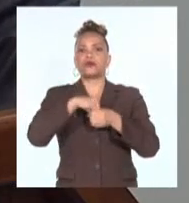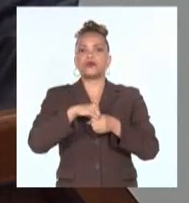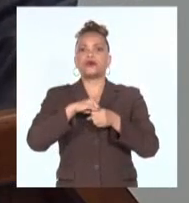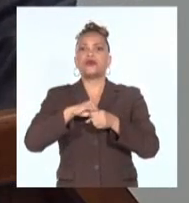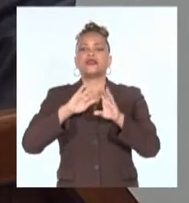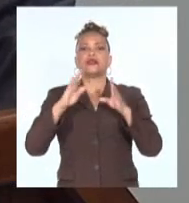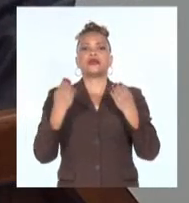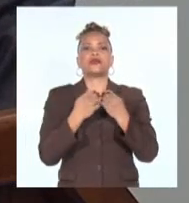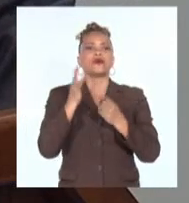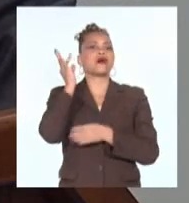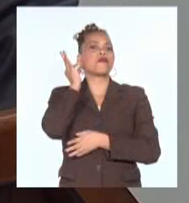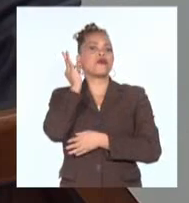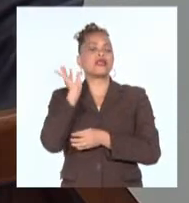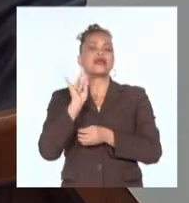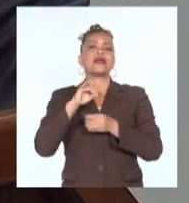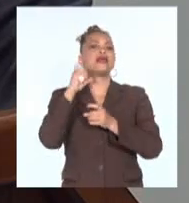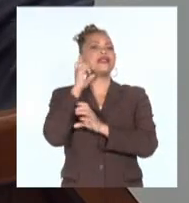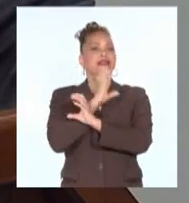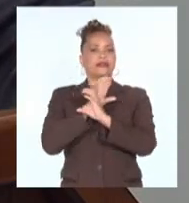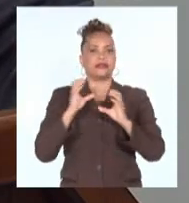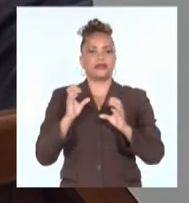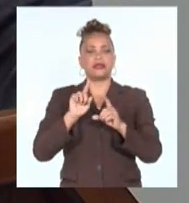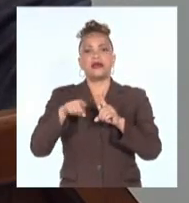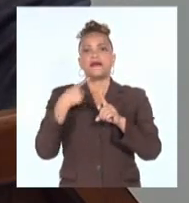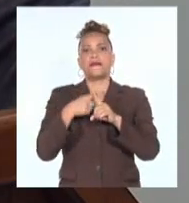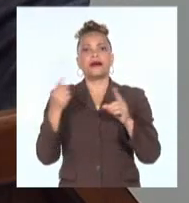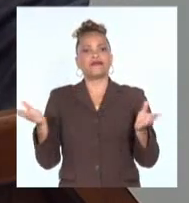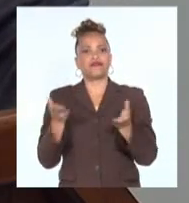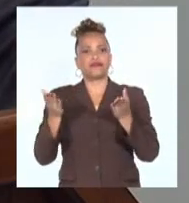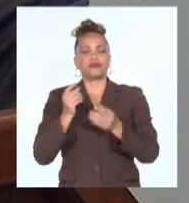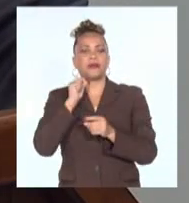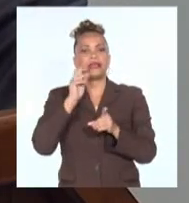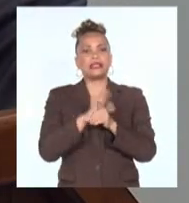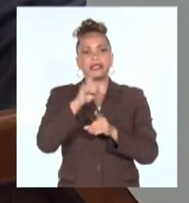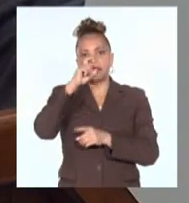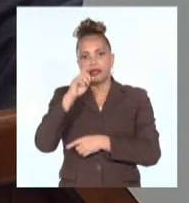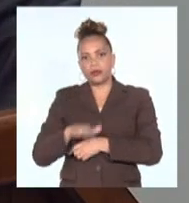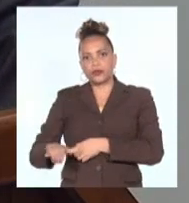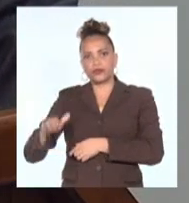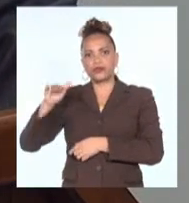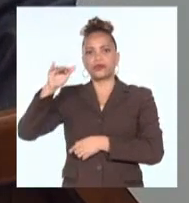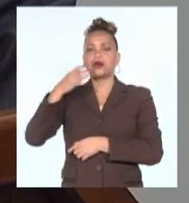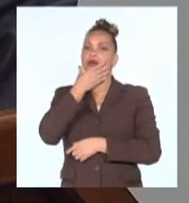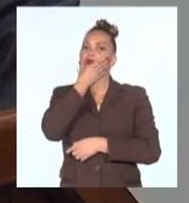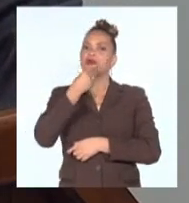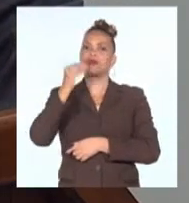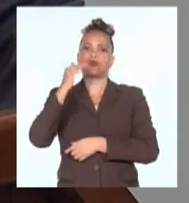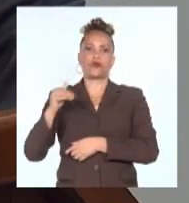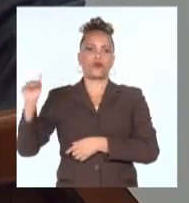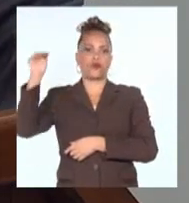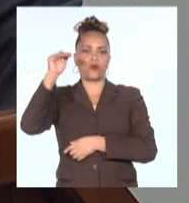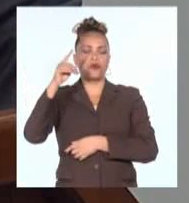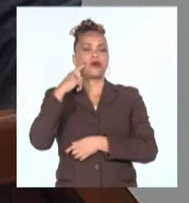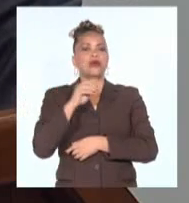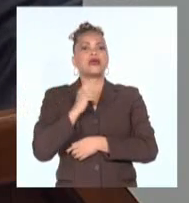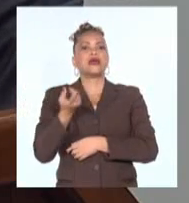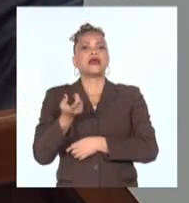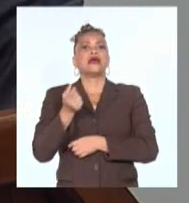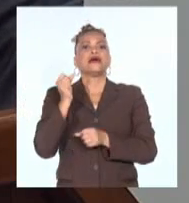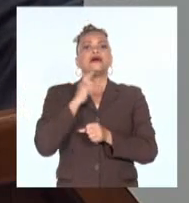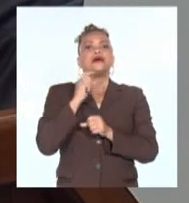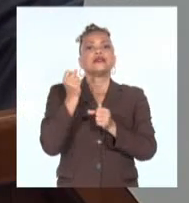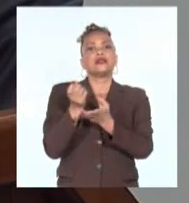mujeres en la ciencia, además de incentivar desde la niñez, la adolescencia y la juventud vocaciones científicas